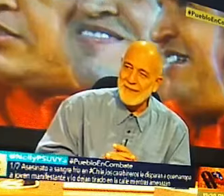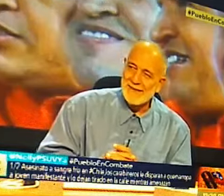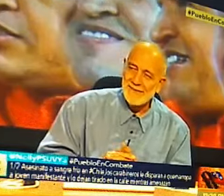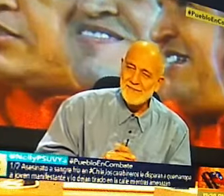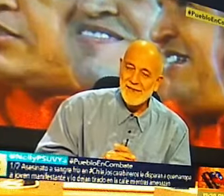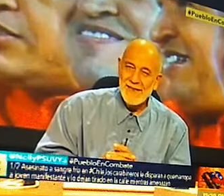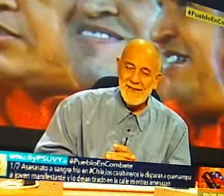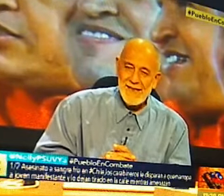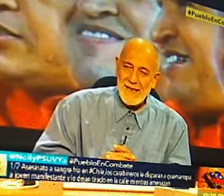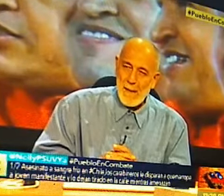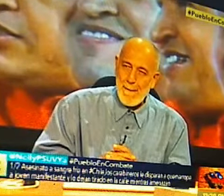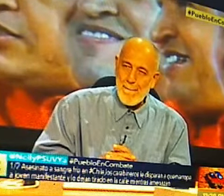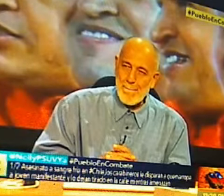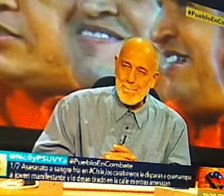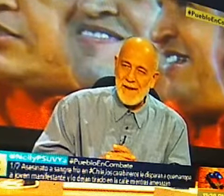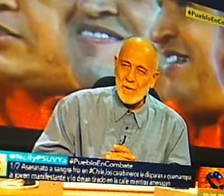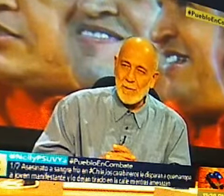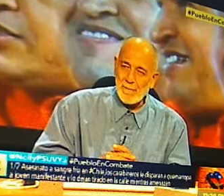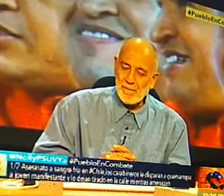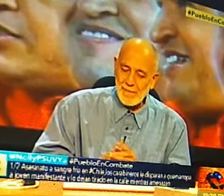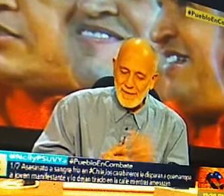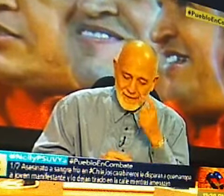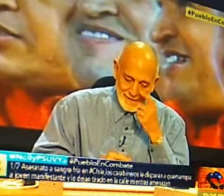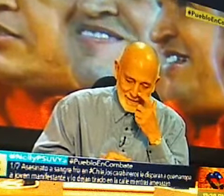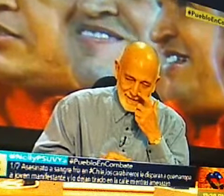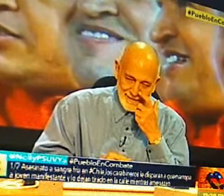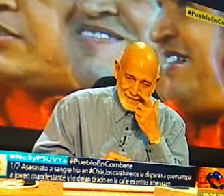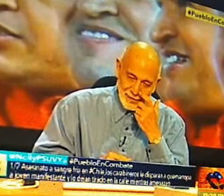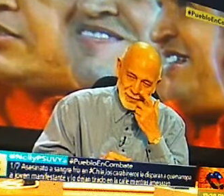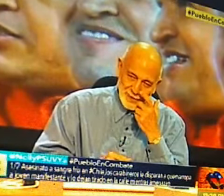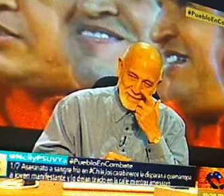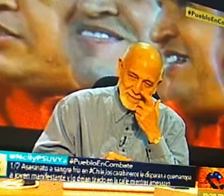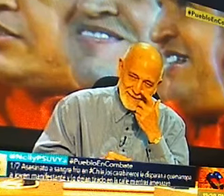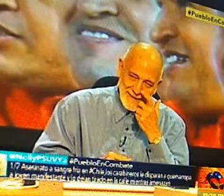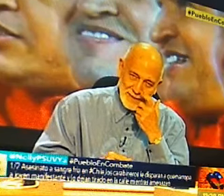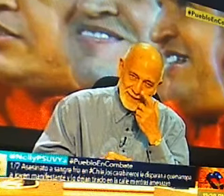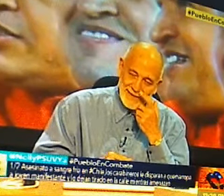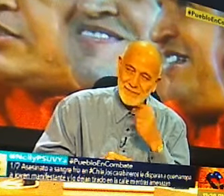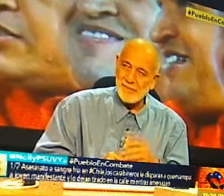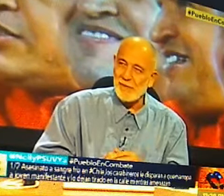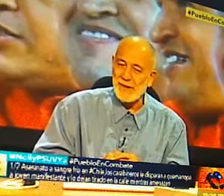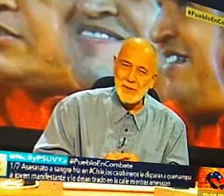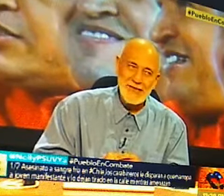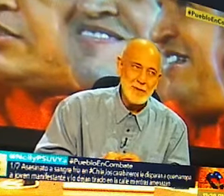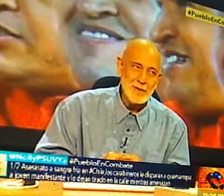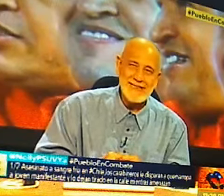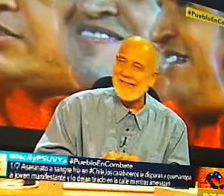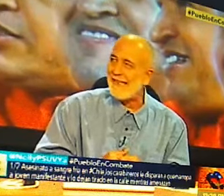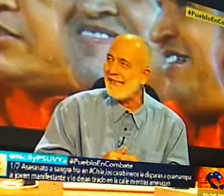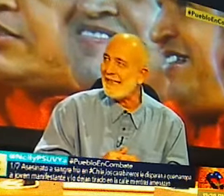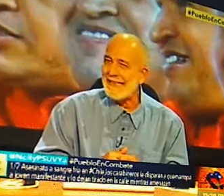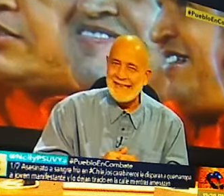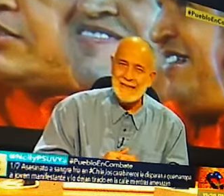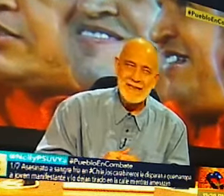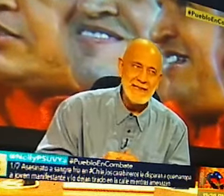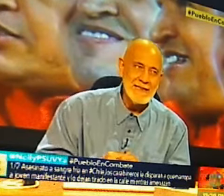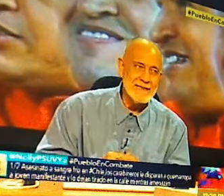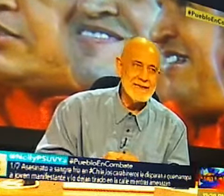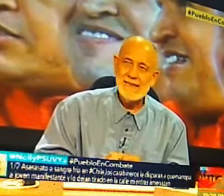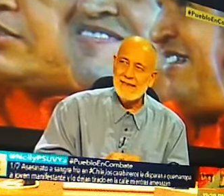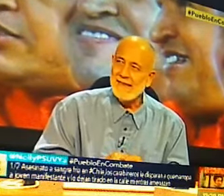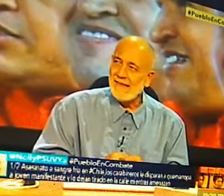más. Pero nosotros siempre pensamos, de verdad, cuando lo veíamos con esa energía tan grande que él